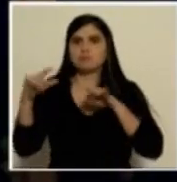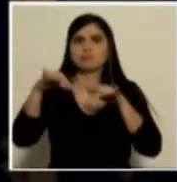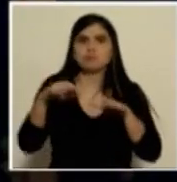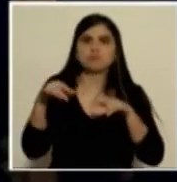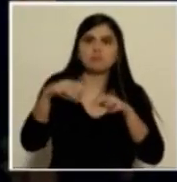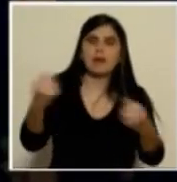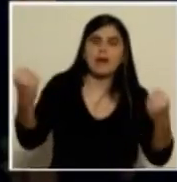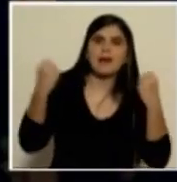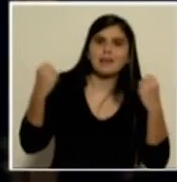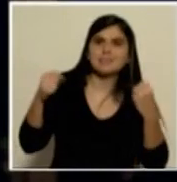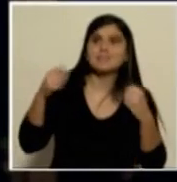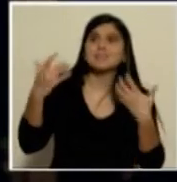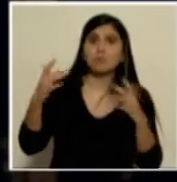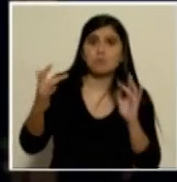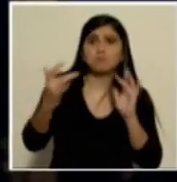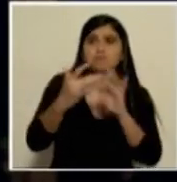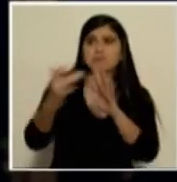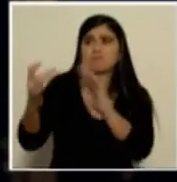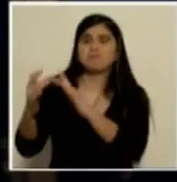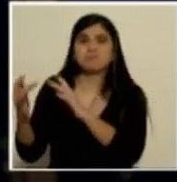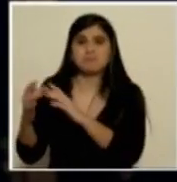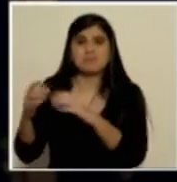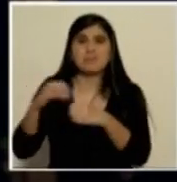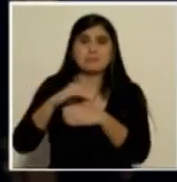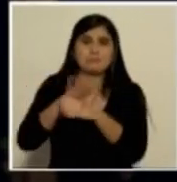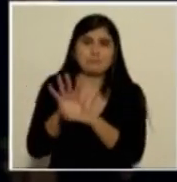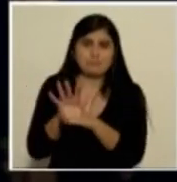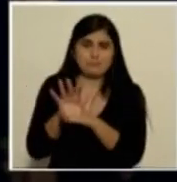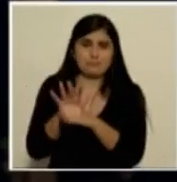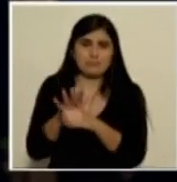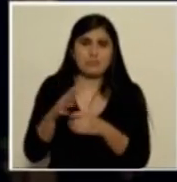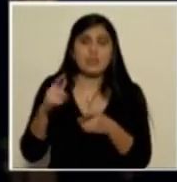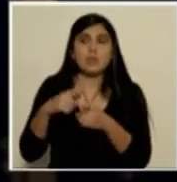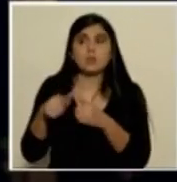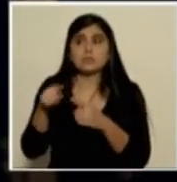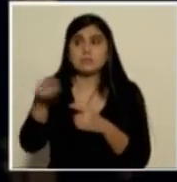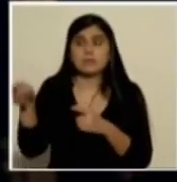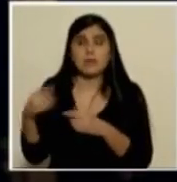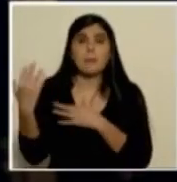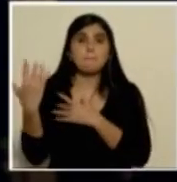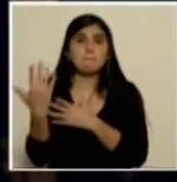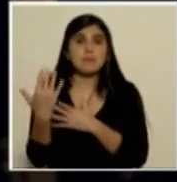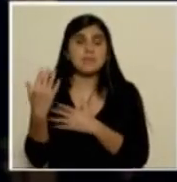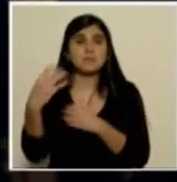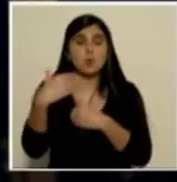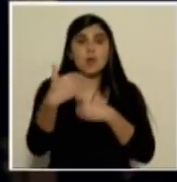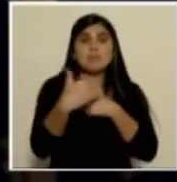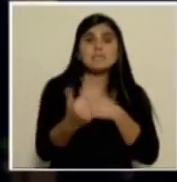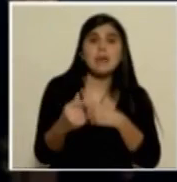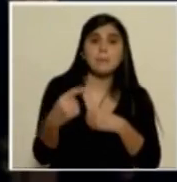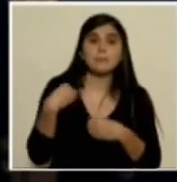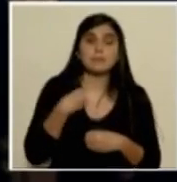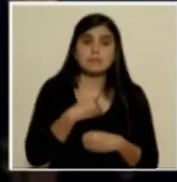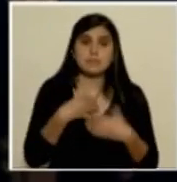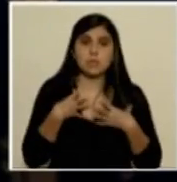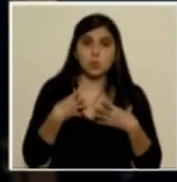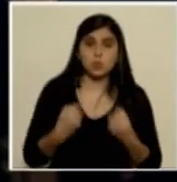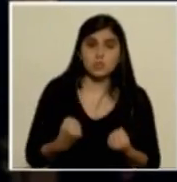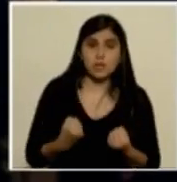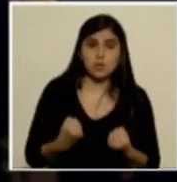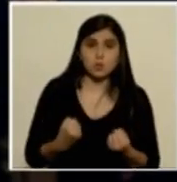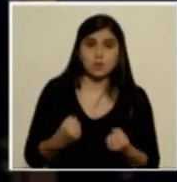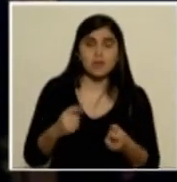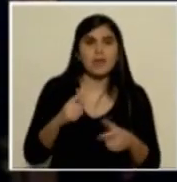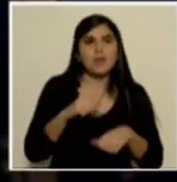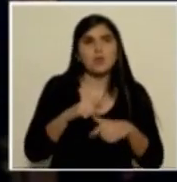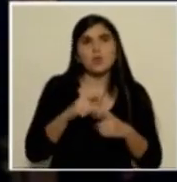siguen esperando que los llamen por parte del Ministerio de Salud. Entonces yo creo que conociendo este tipo de colapso, por ejemplo, en la